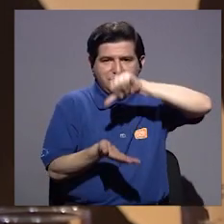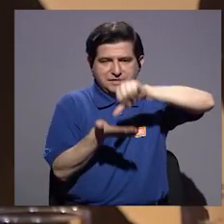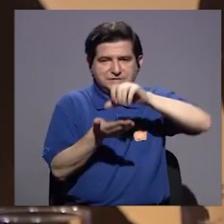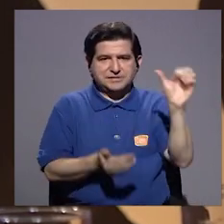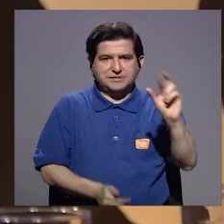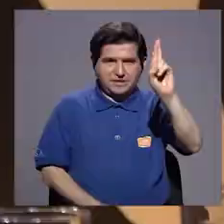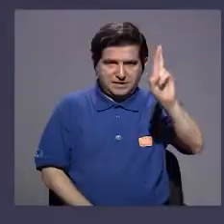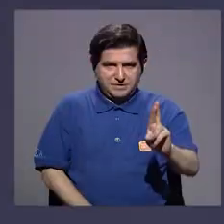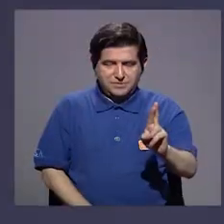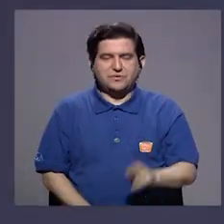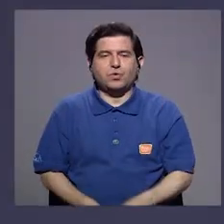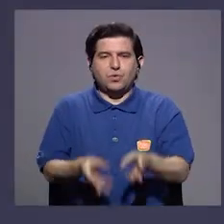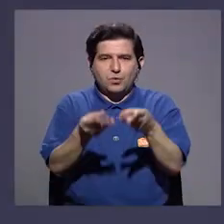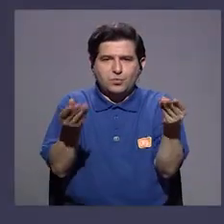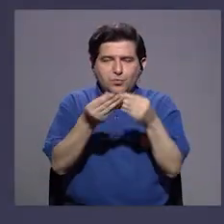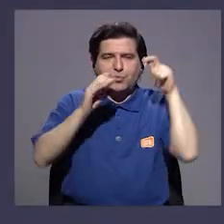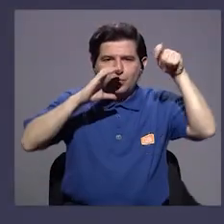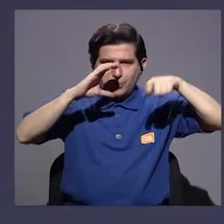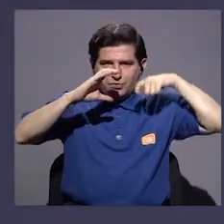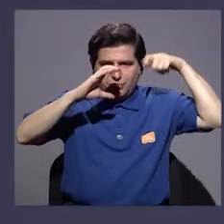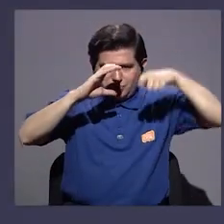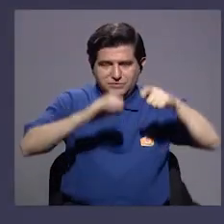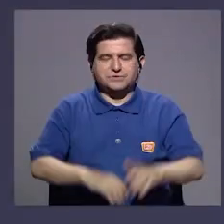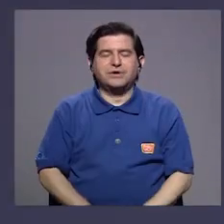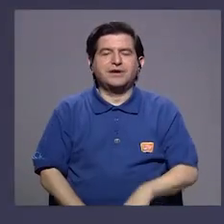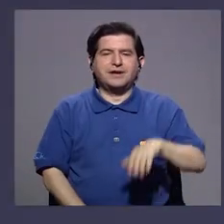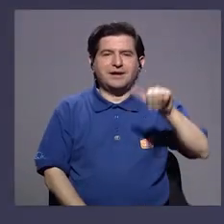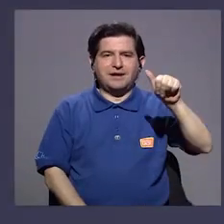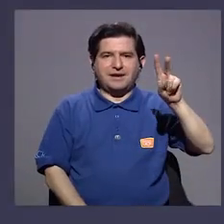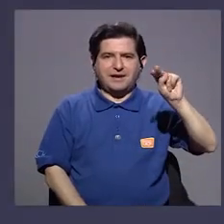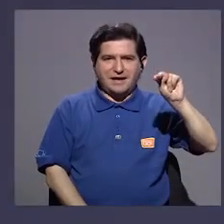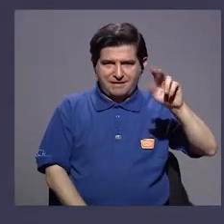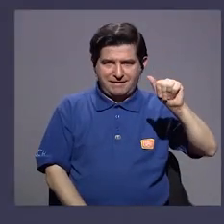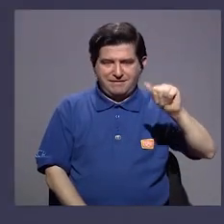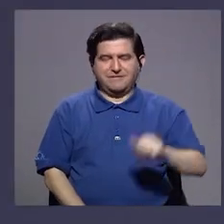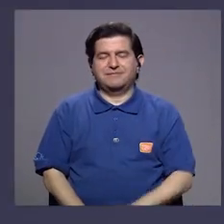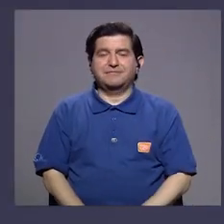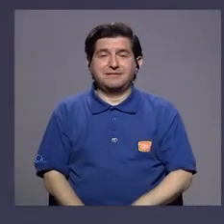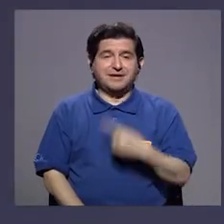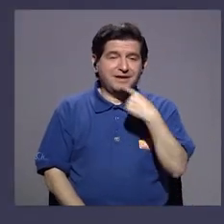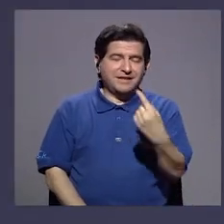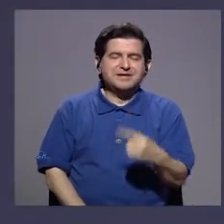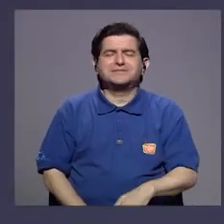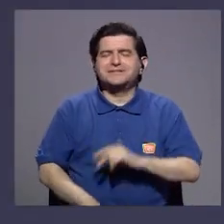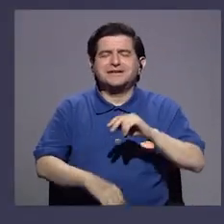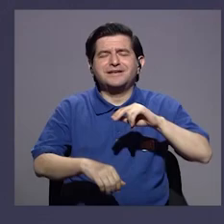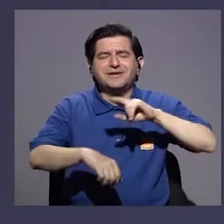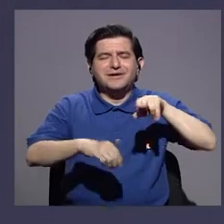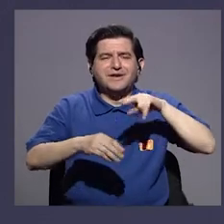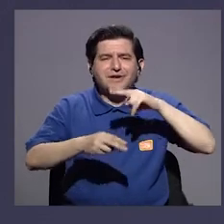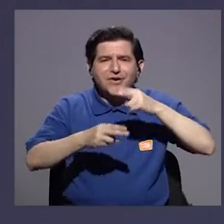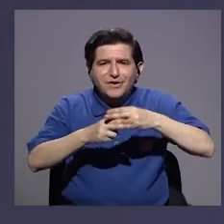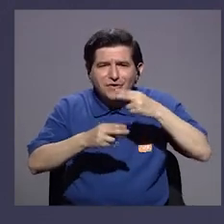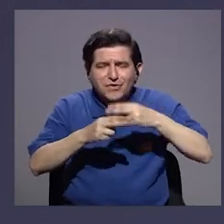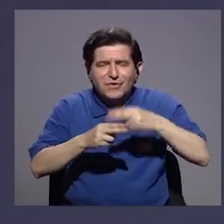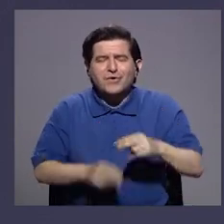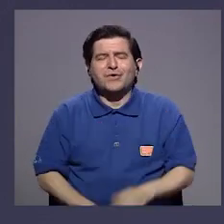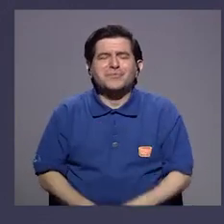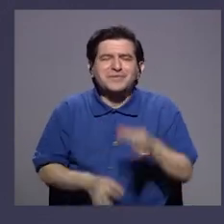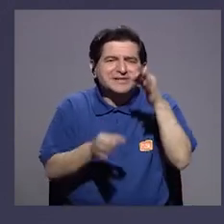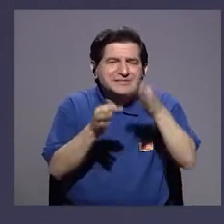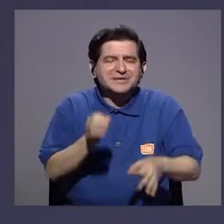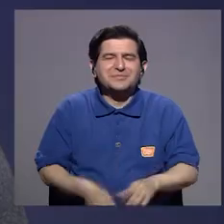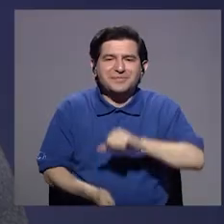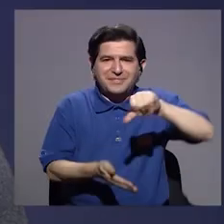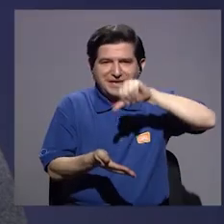Centro Costarricense de Producción Cinematográfica, Ana Xochitl, Centro de Cine, le decimos cariñosamente y más Exacto. prácticamente también,